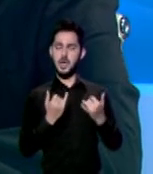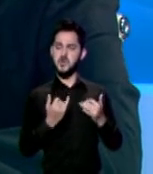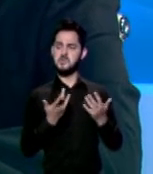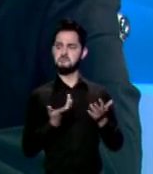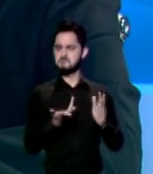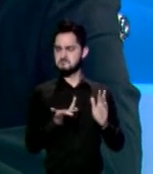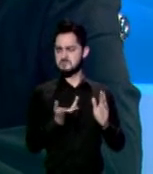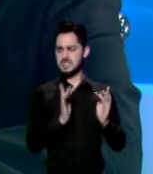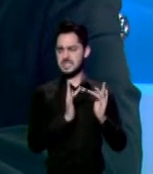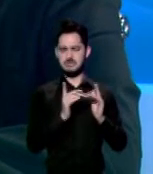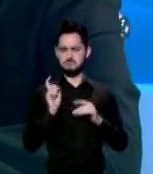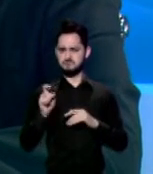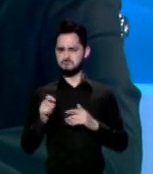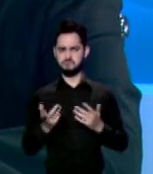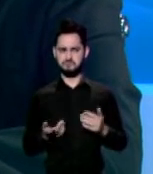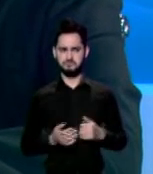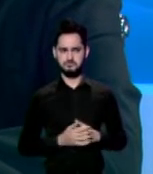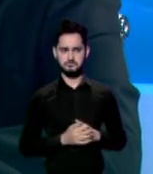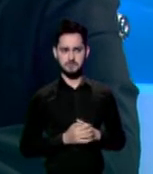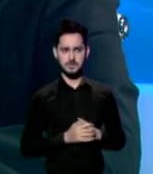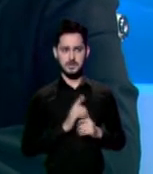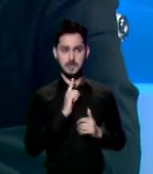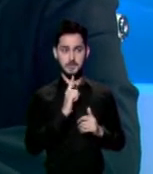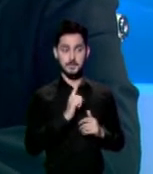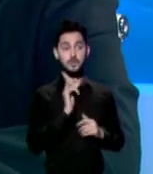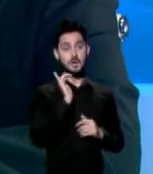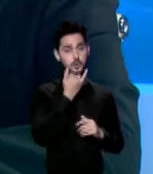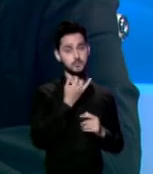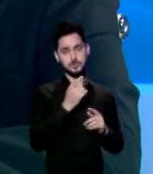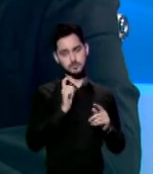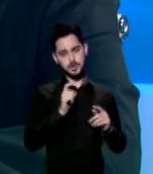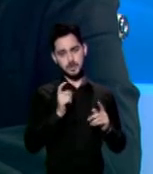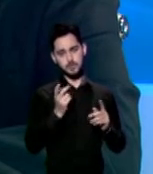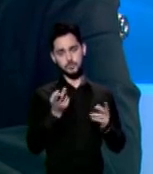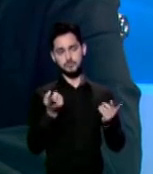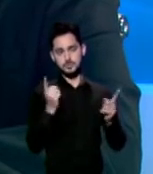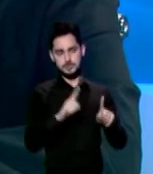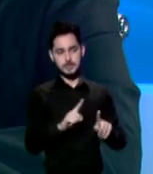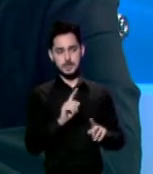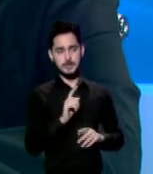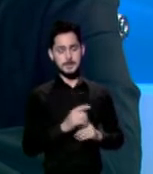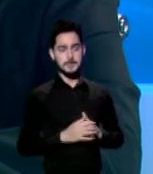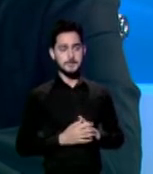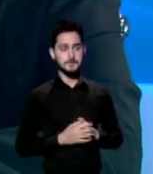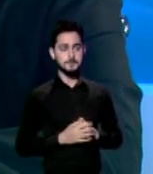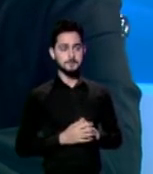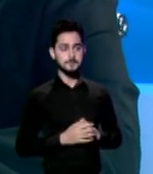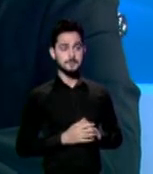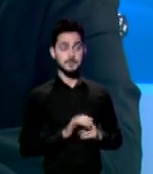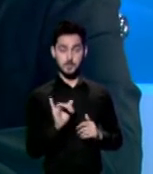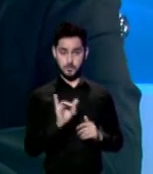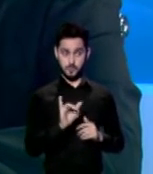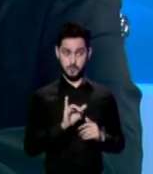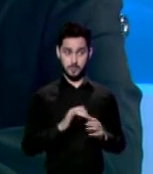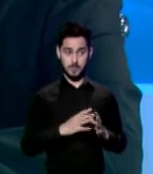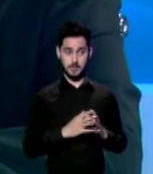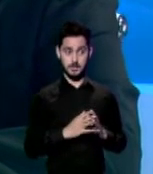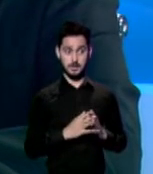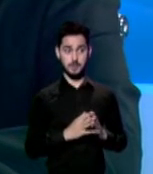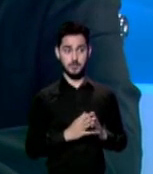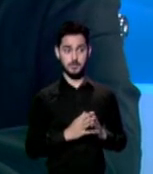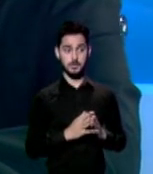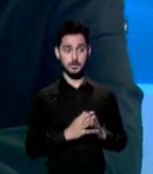elimina al 100%. ¿ves? Es un error que no debe estar ocurriendo en una planilla electrónica. Como también identificar bien